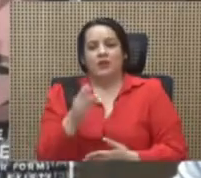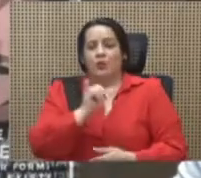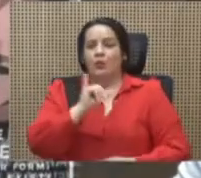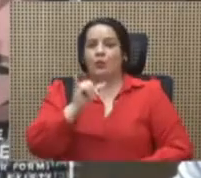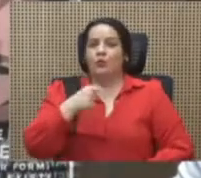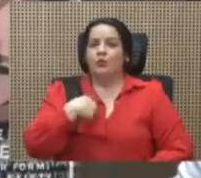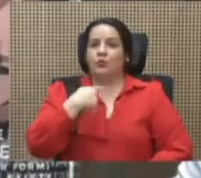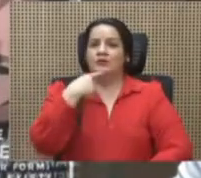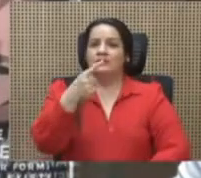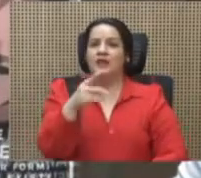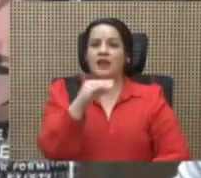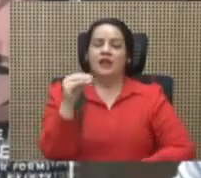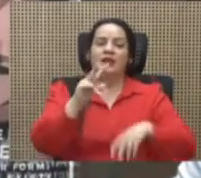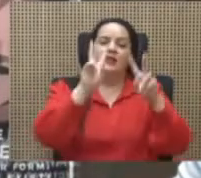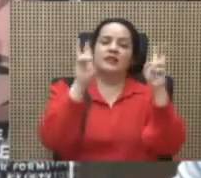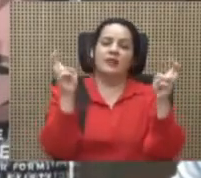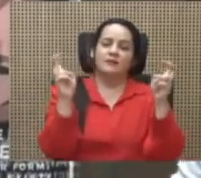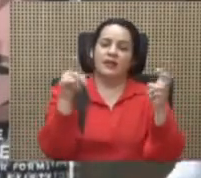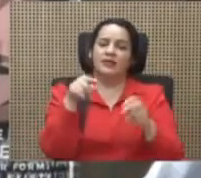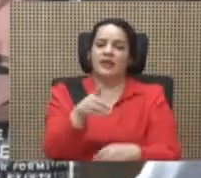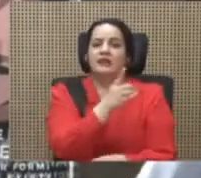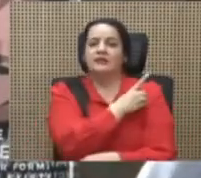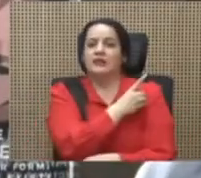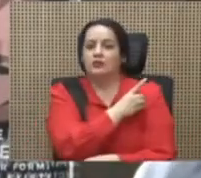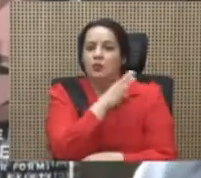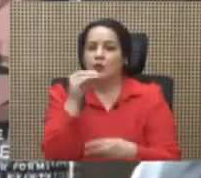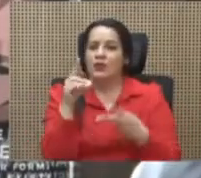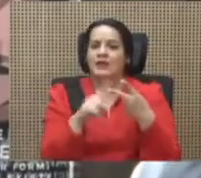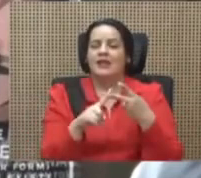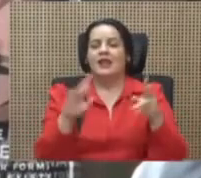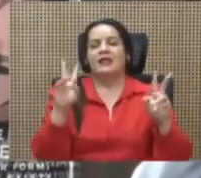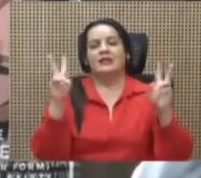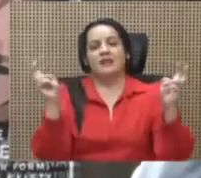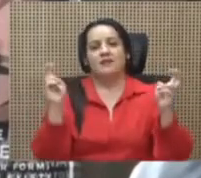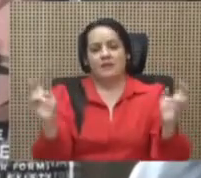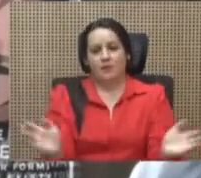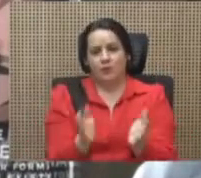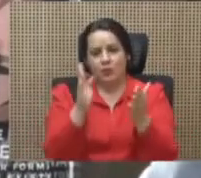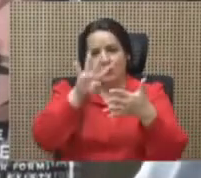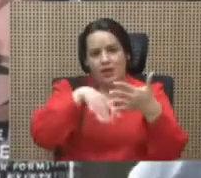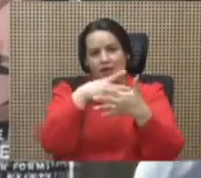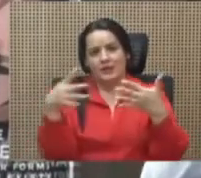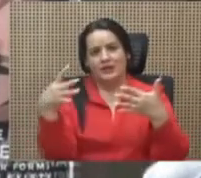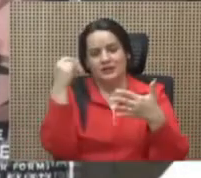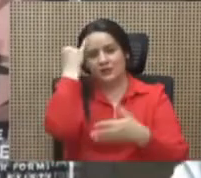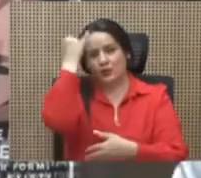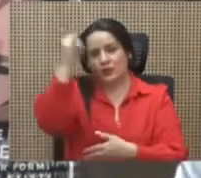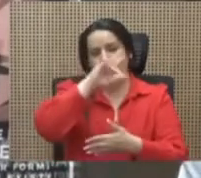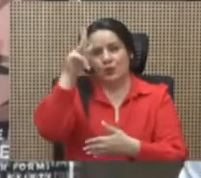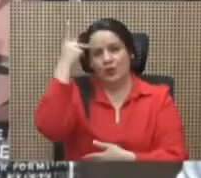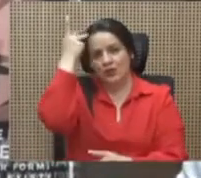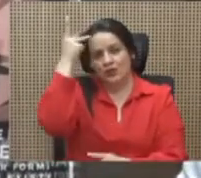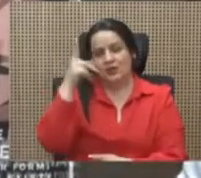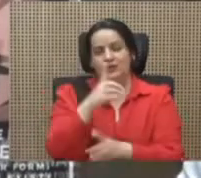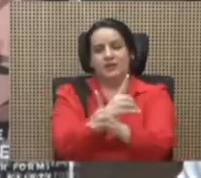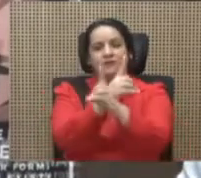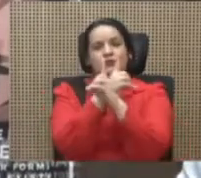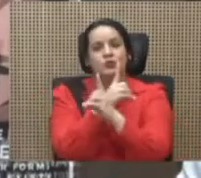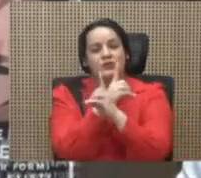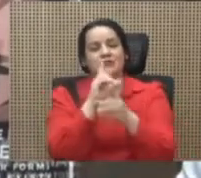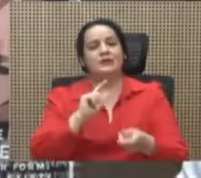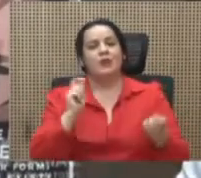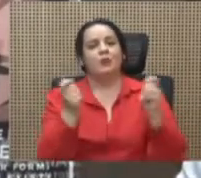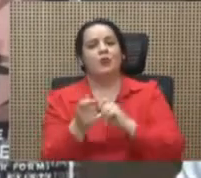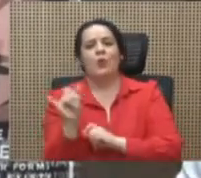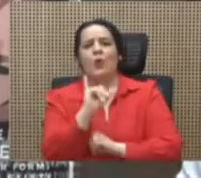el tema de las direcciones el tema del impulso de agendas ideológicas y políticas la defensoría se ha convertido en una